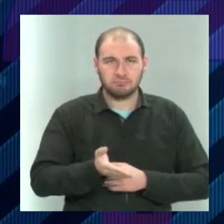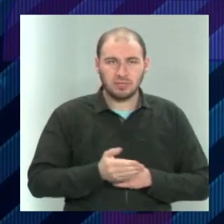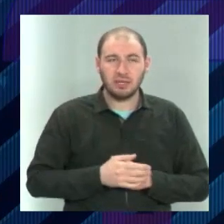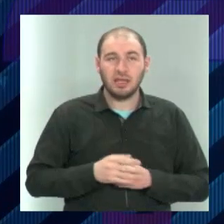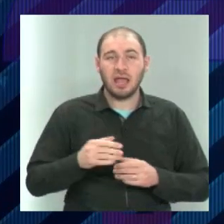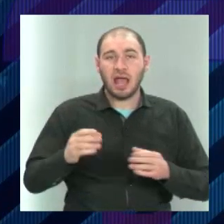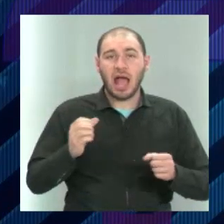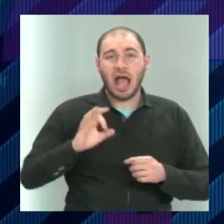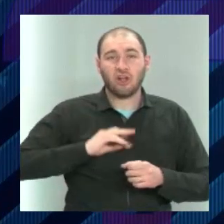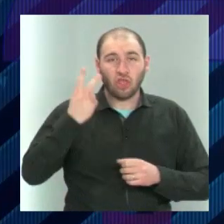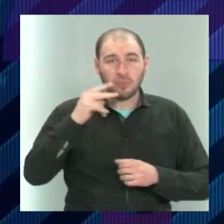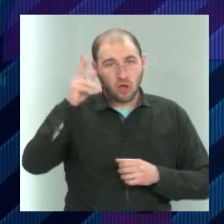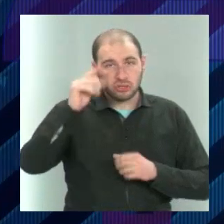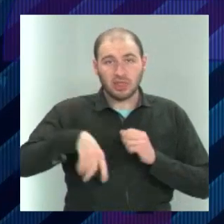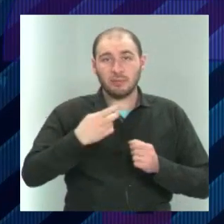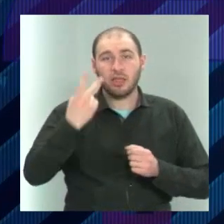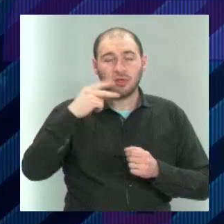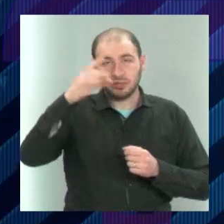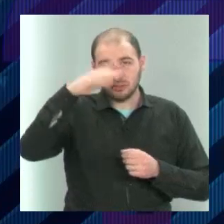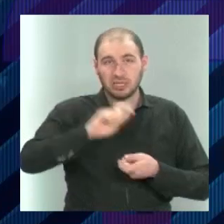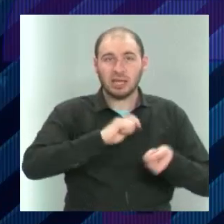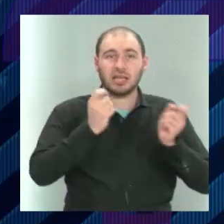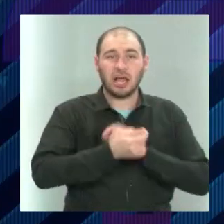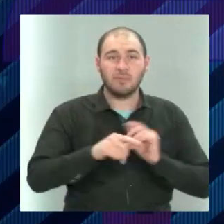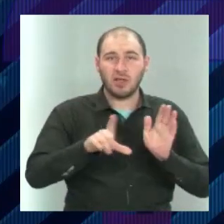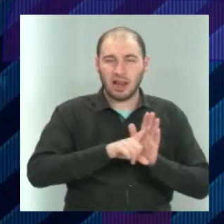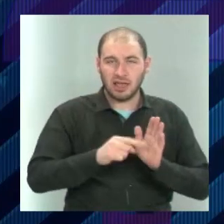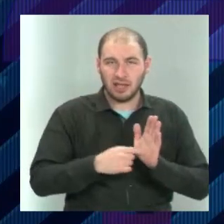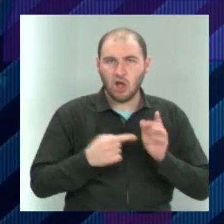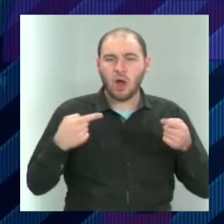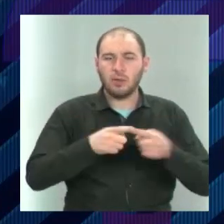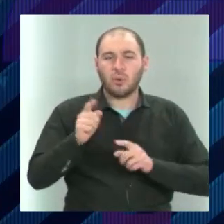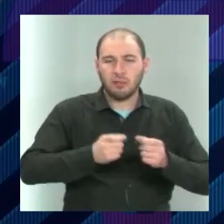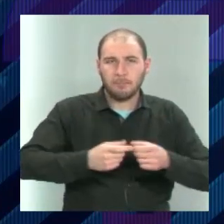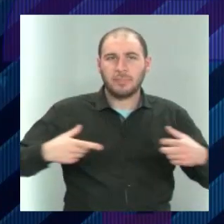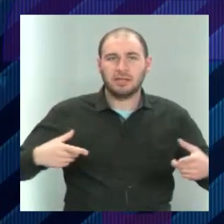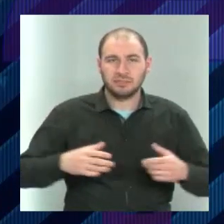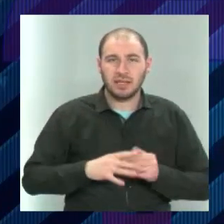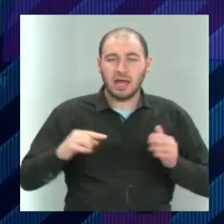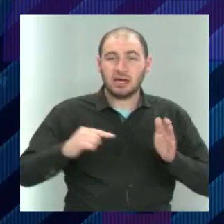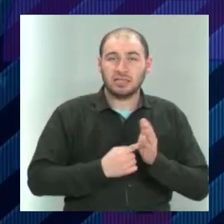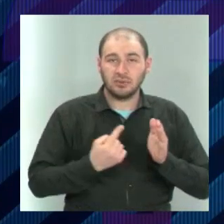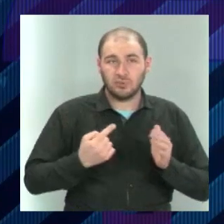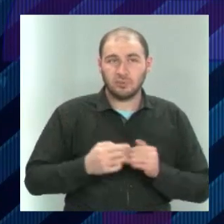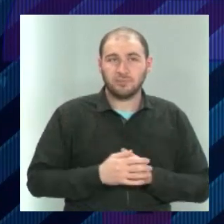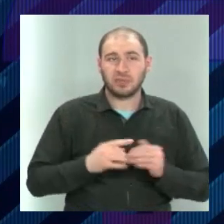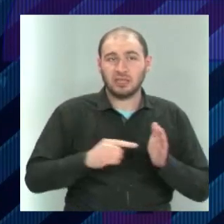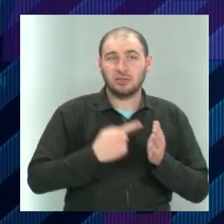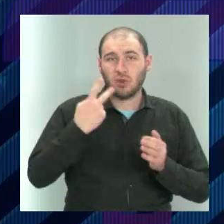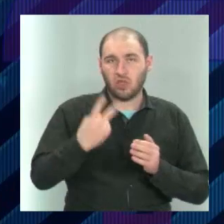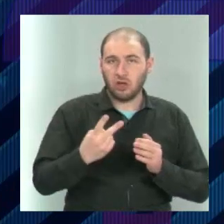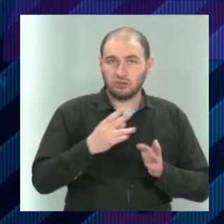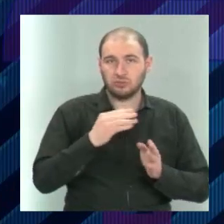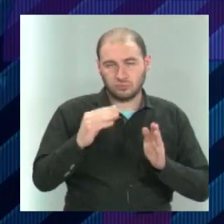promulgó en el 2008 y en el 2012 se realizó una modificación de la ley con el objetivo de ampliarla. explicarla. El artículo 2, lo